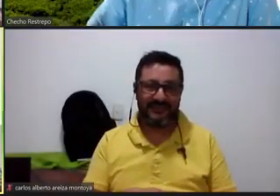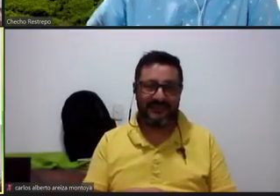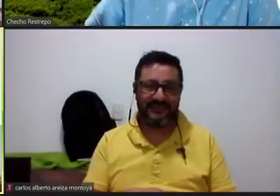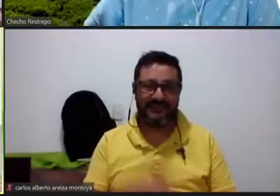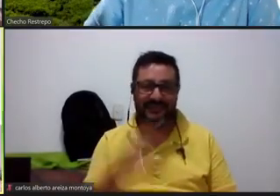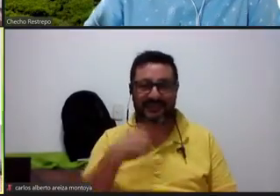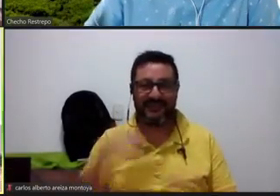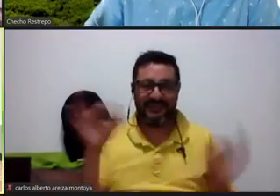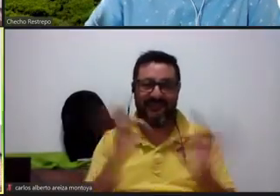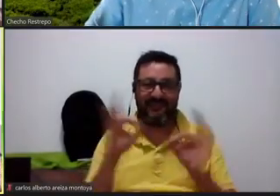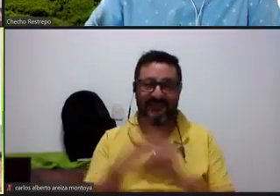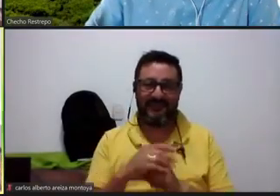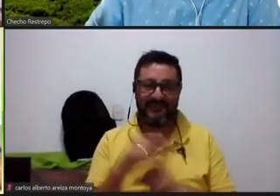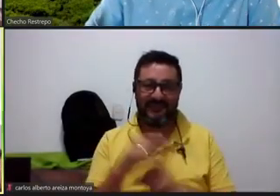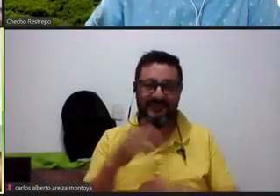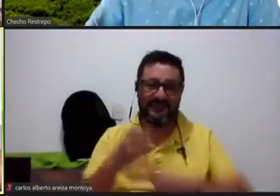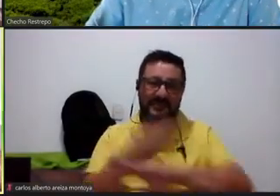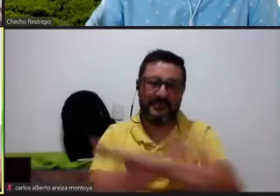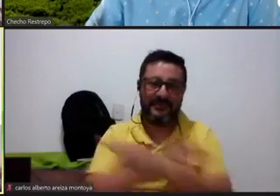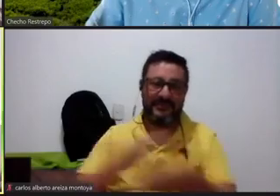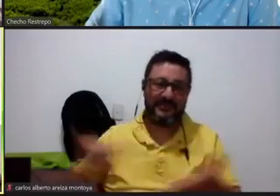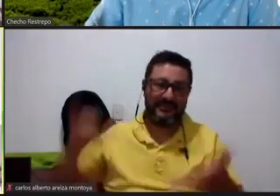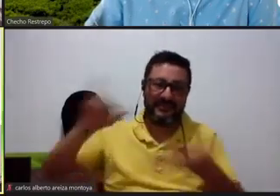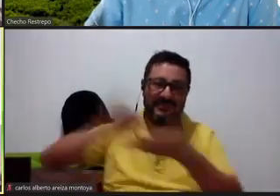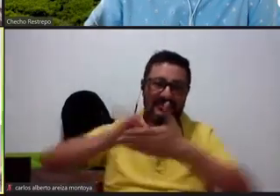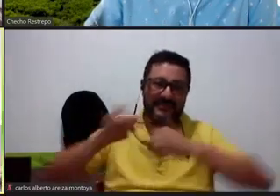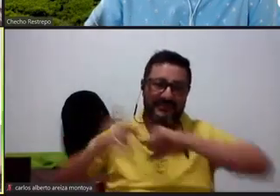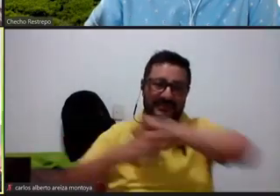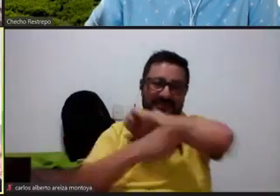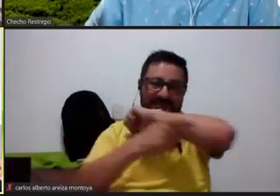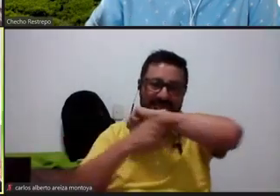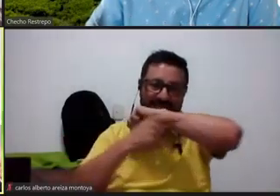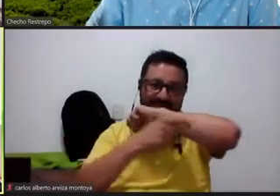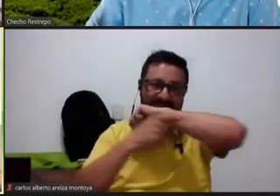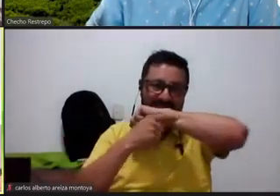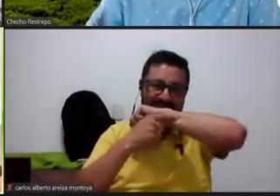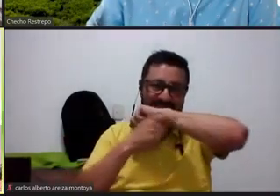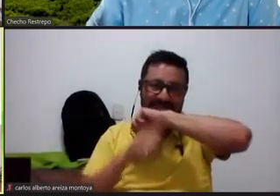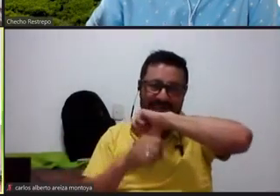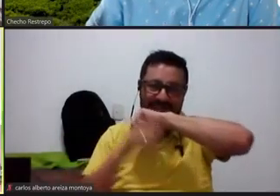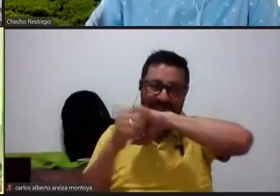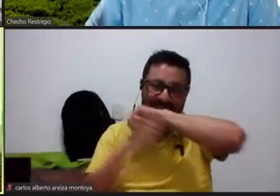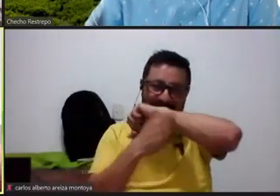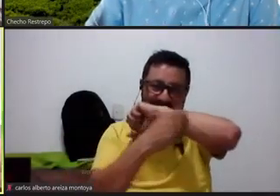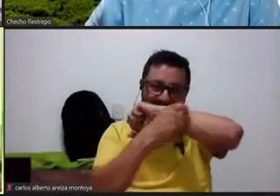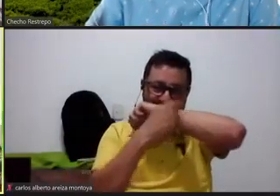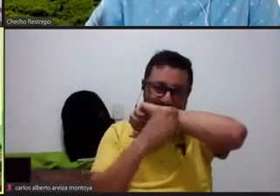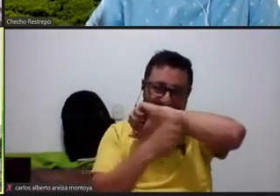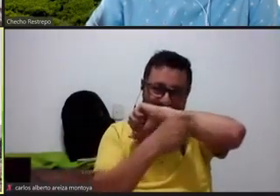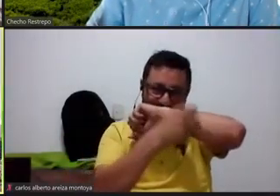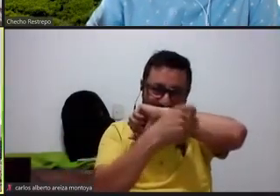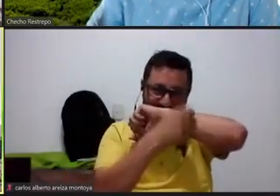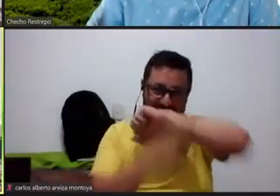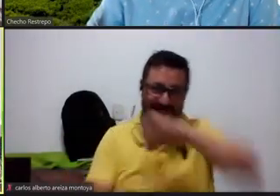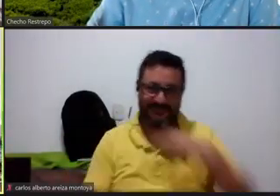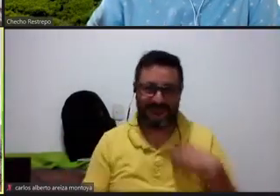yo me los tatué antes de irme. Ah, por acá los tengo. Lo demás son. Acá están.